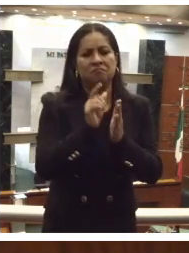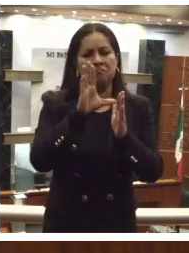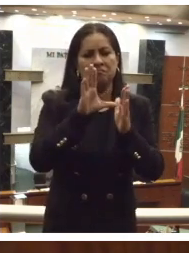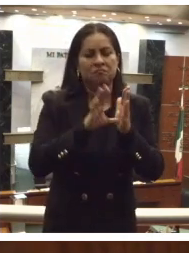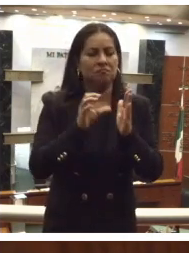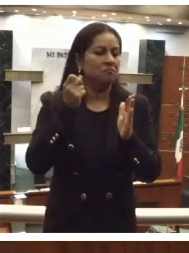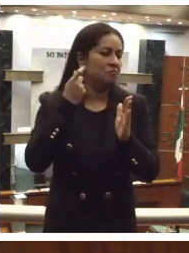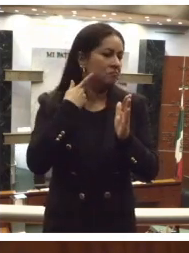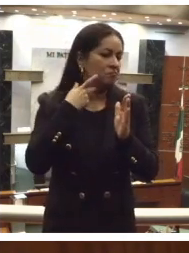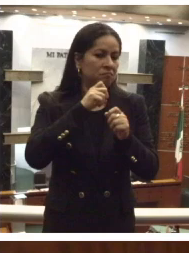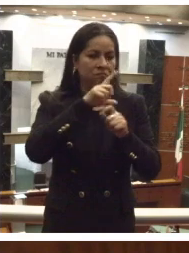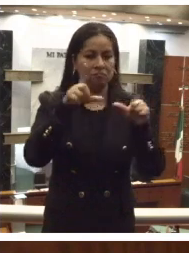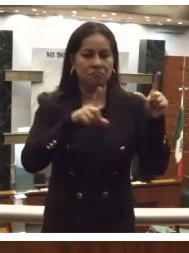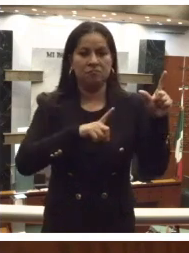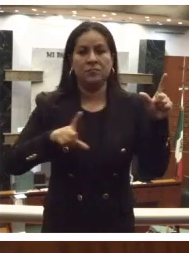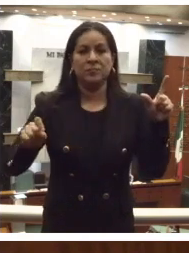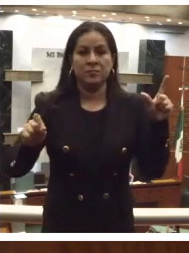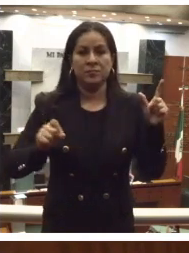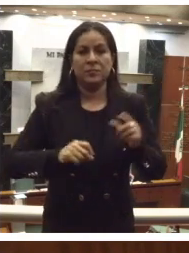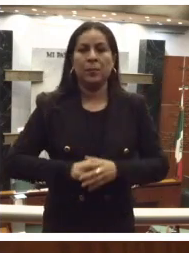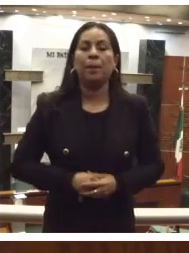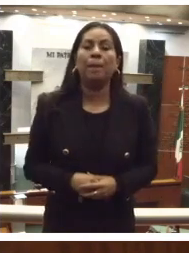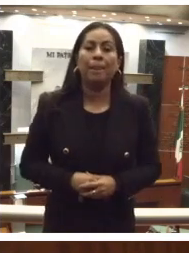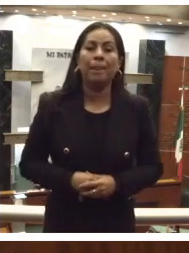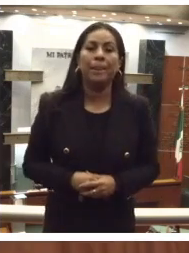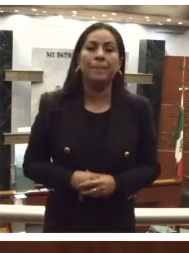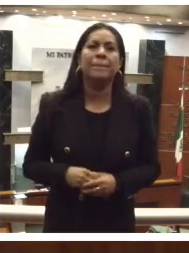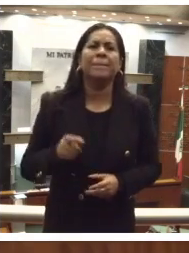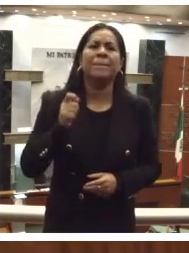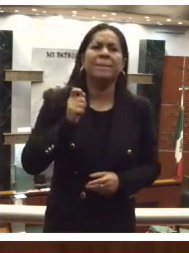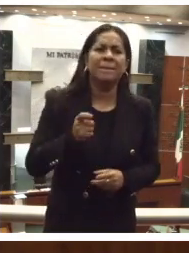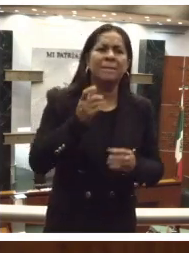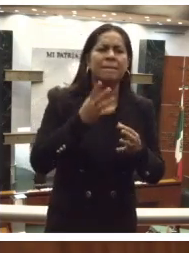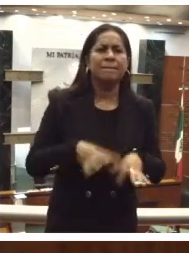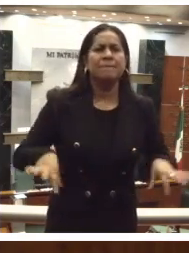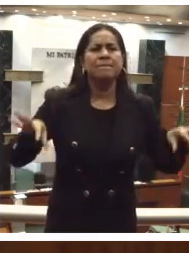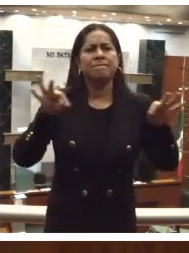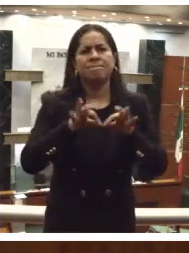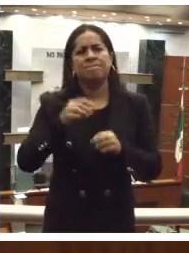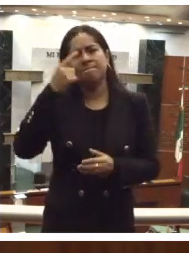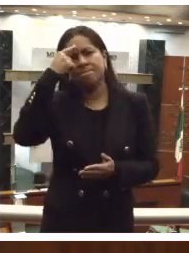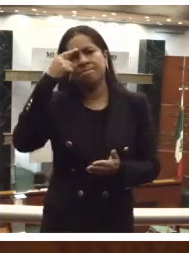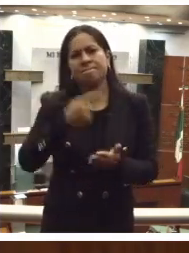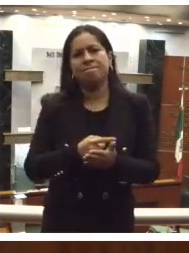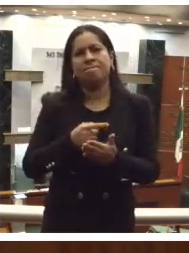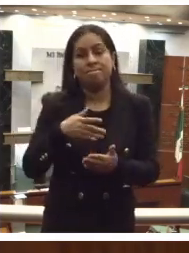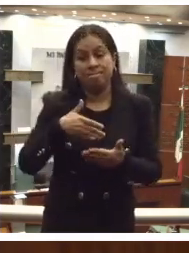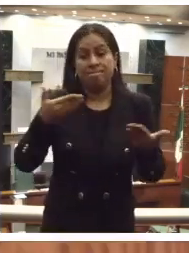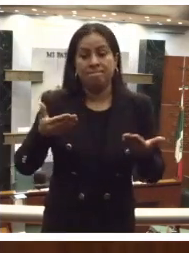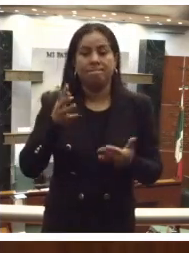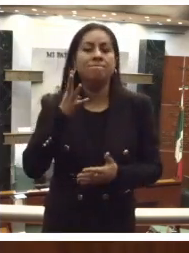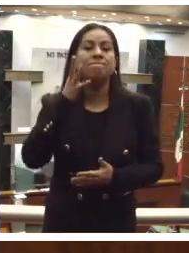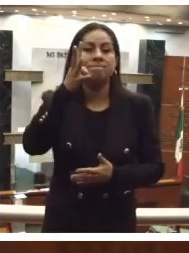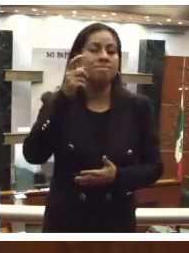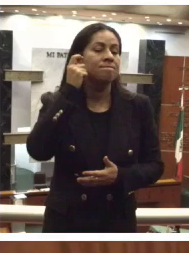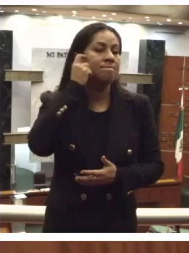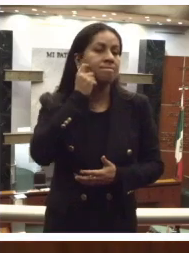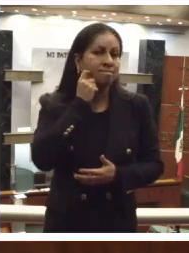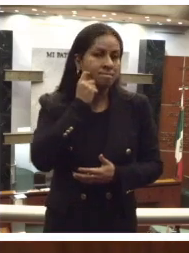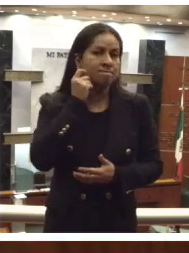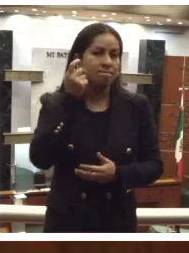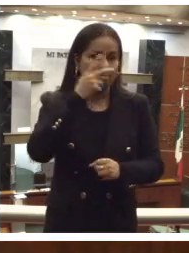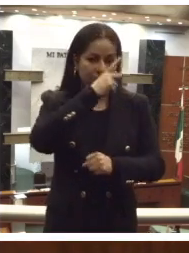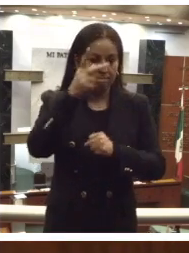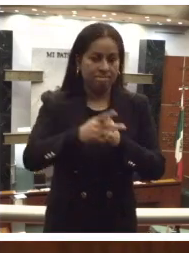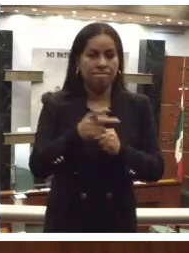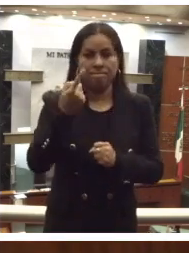Constitución Política de los Estados Unidos Mexicanos, que es fundamental para el presente y el futuro de Guerrero y de